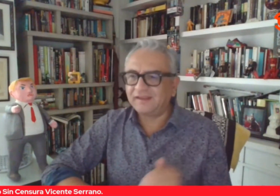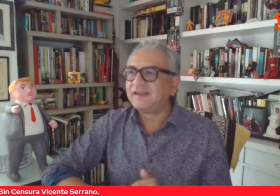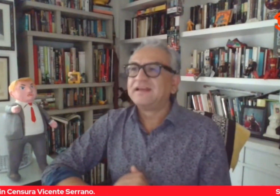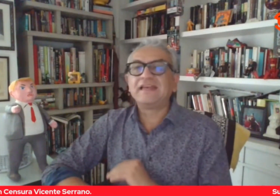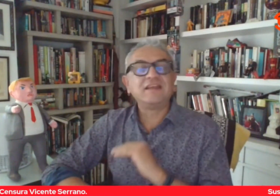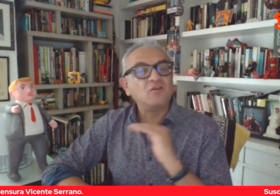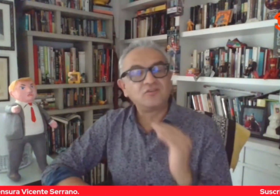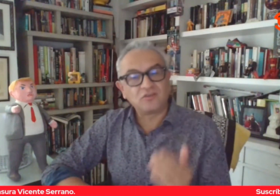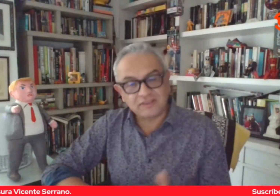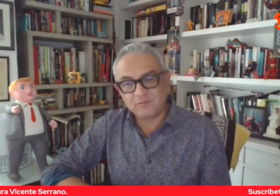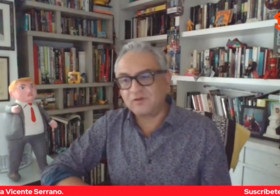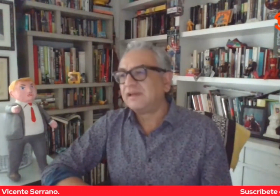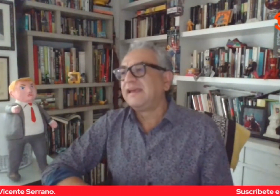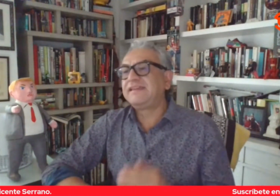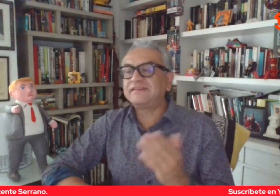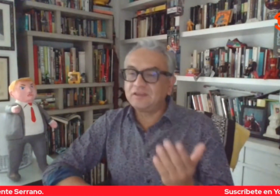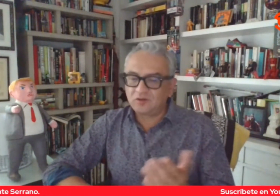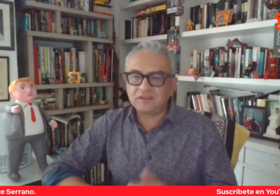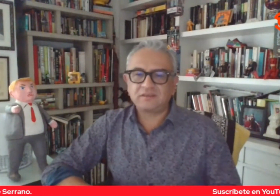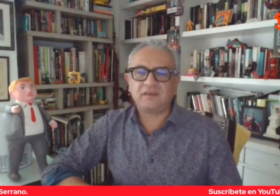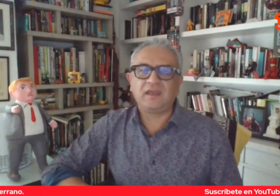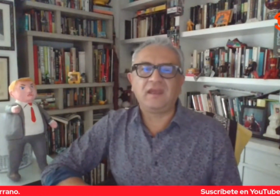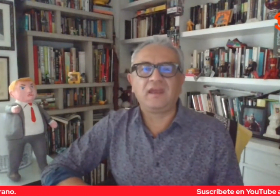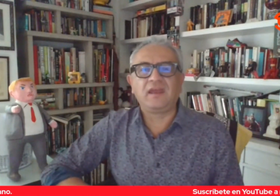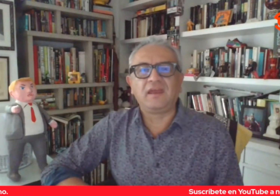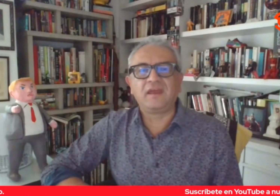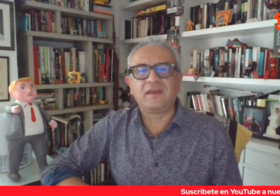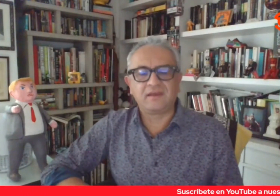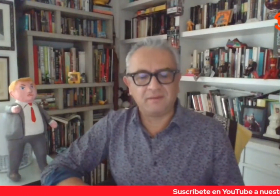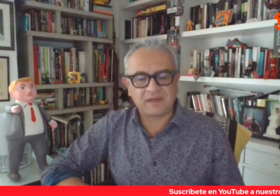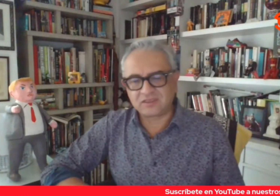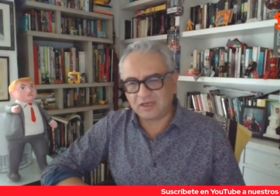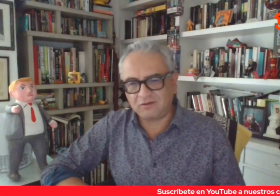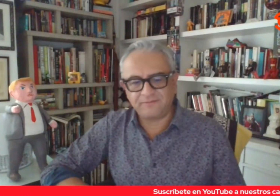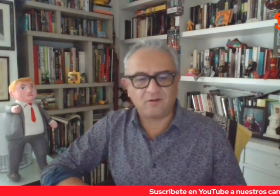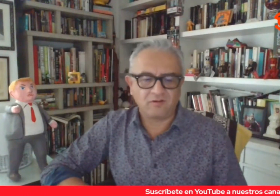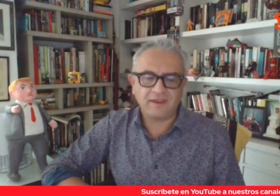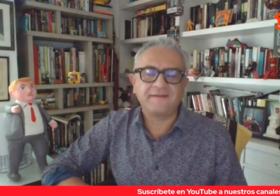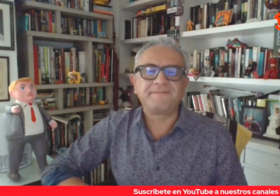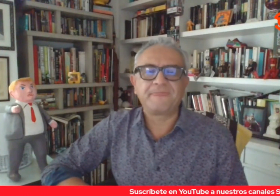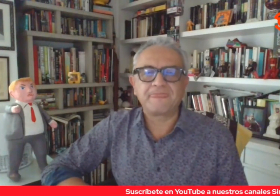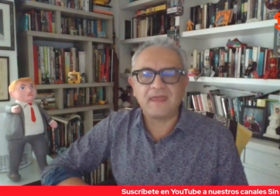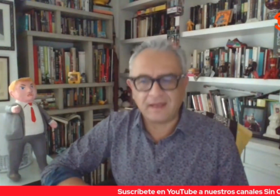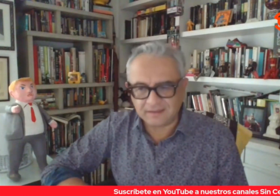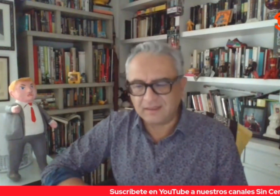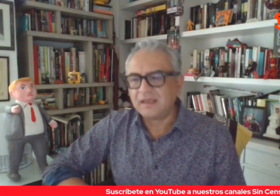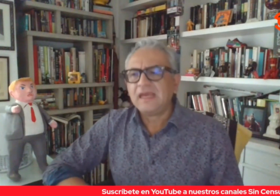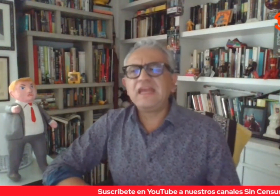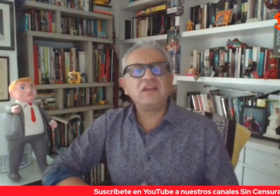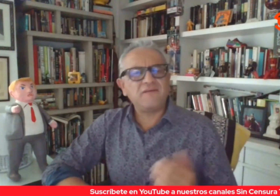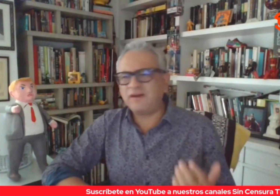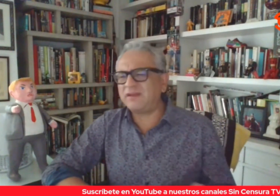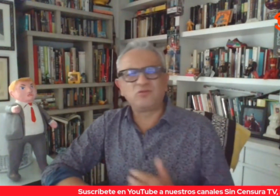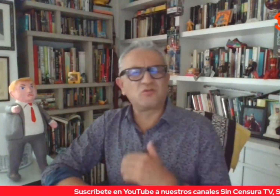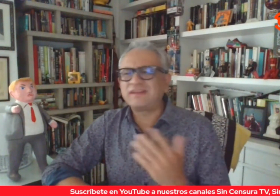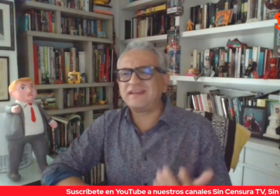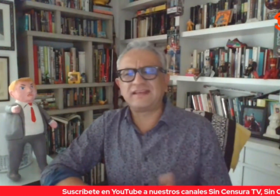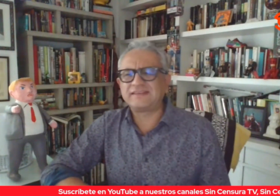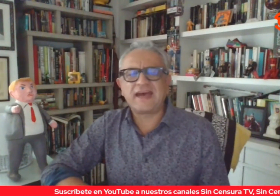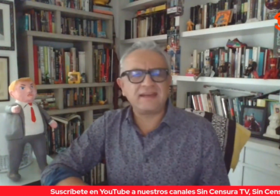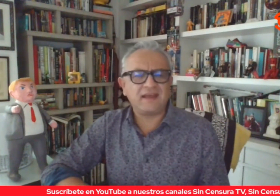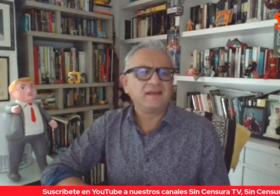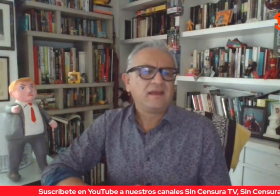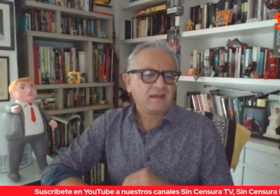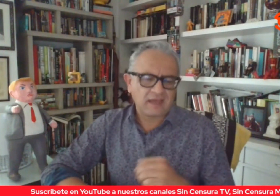no sirven para nada. Ese negocio no se armó. Y desde entonces, Marcello odia a Gatell. Y fue